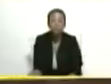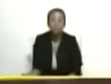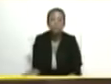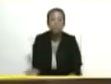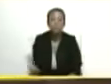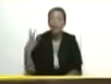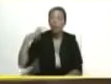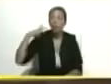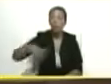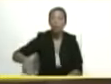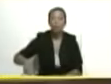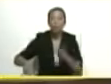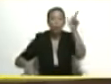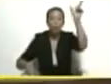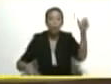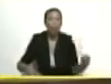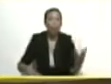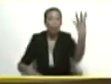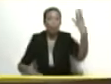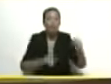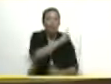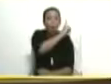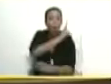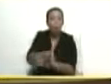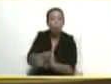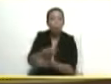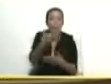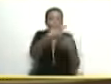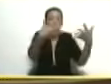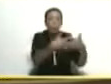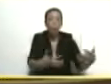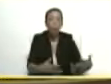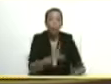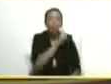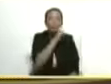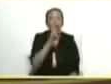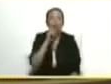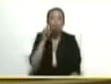Desde Washington surgió una orden, un nombre.